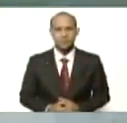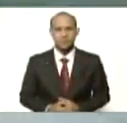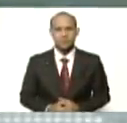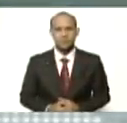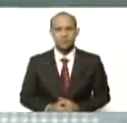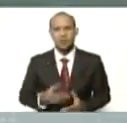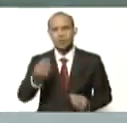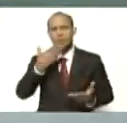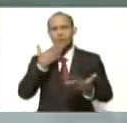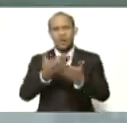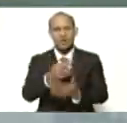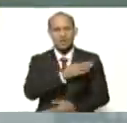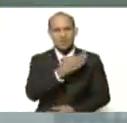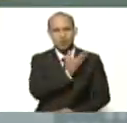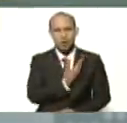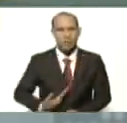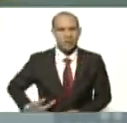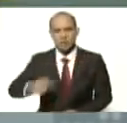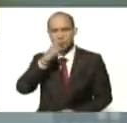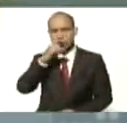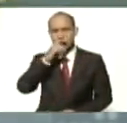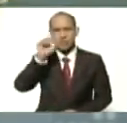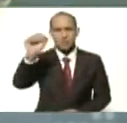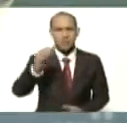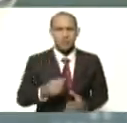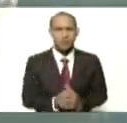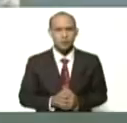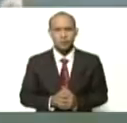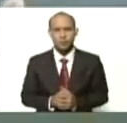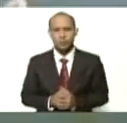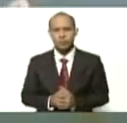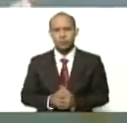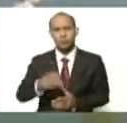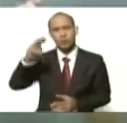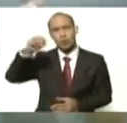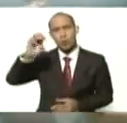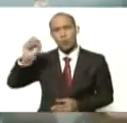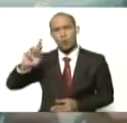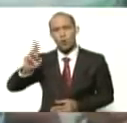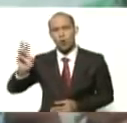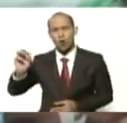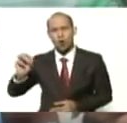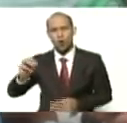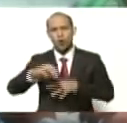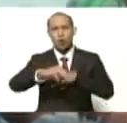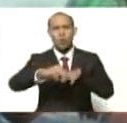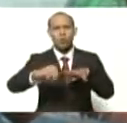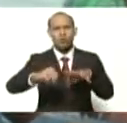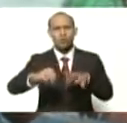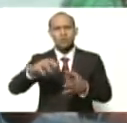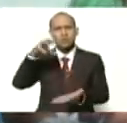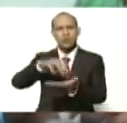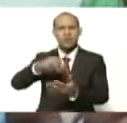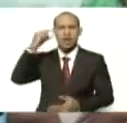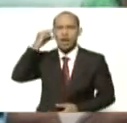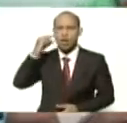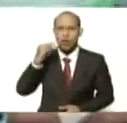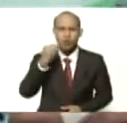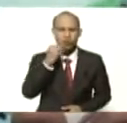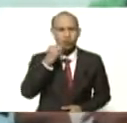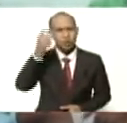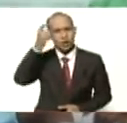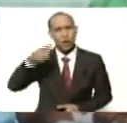muchas gracias presidente nicolás maduro desde el morro municipio arismendi del estado sucre en pueblos